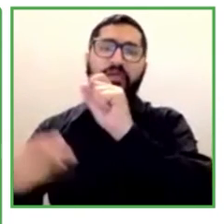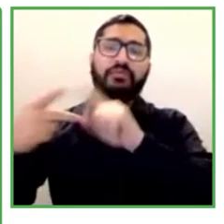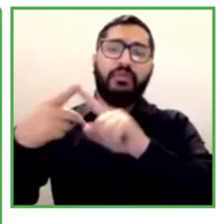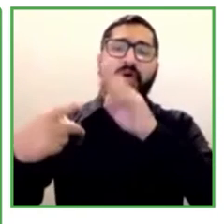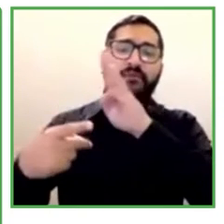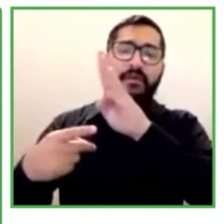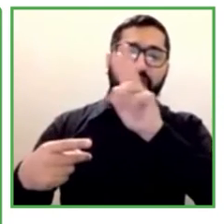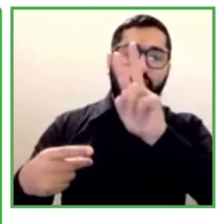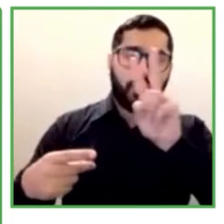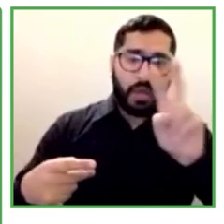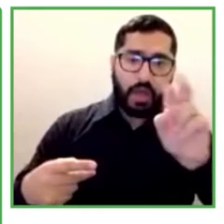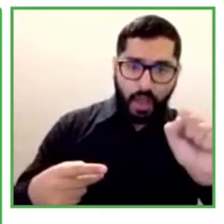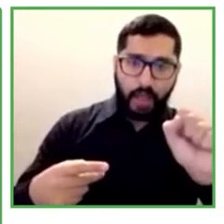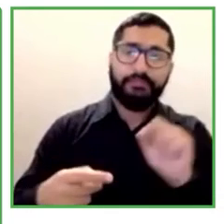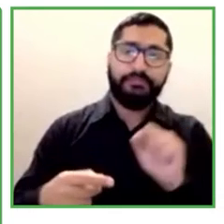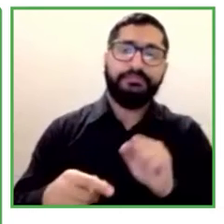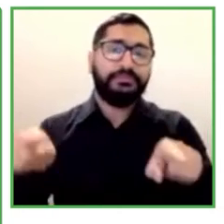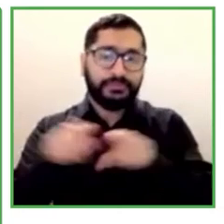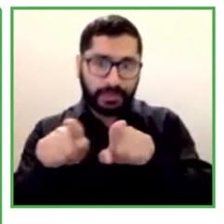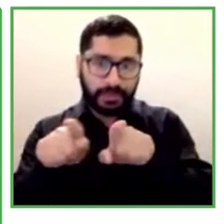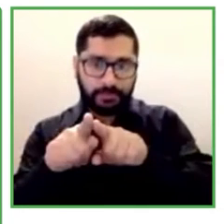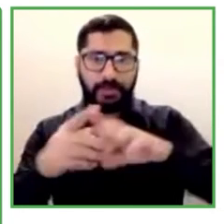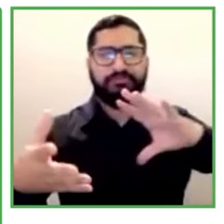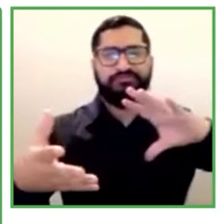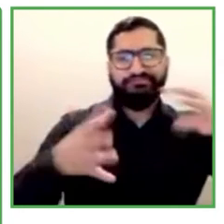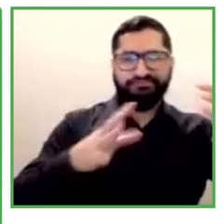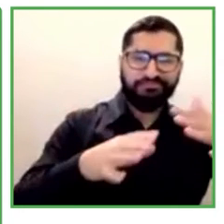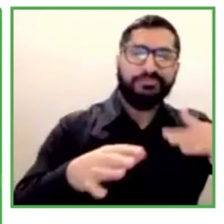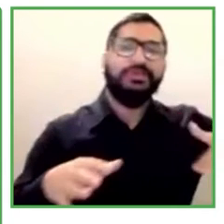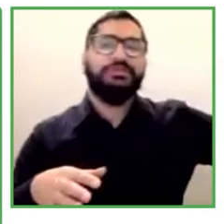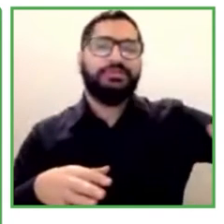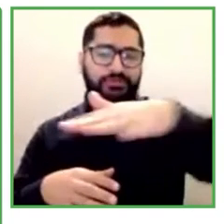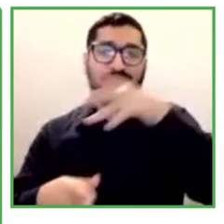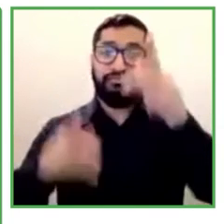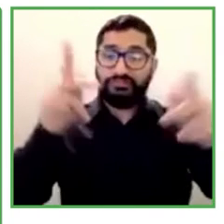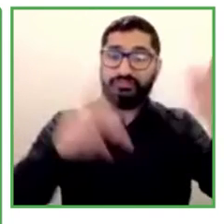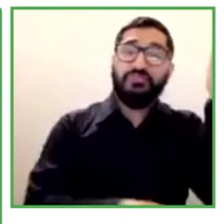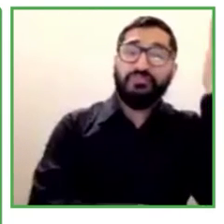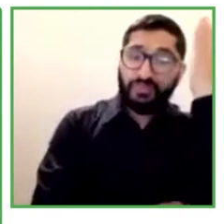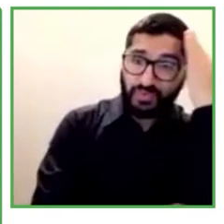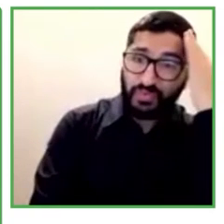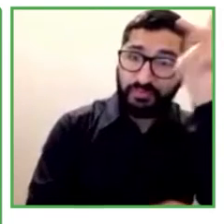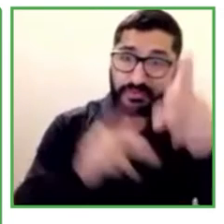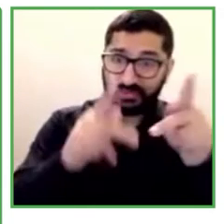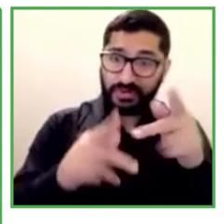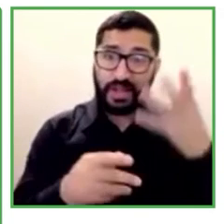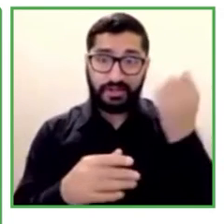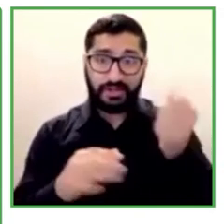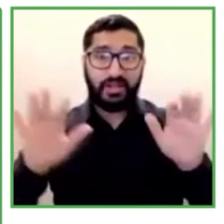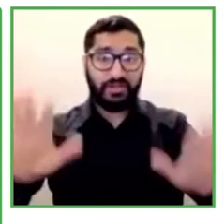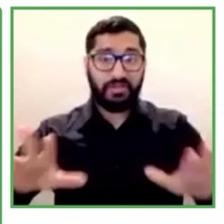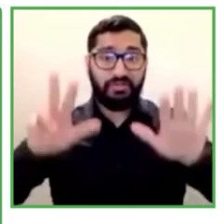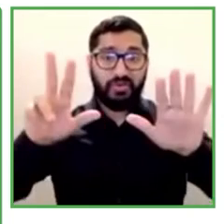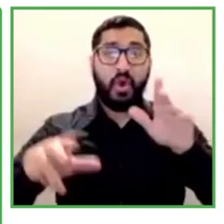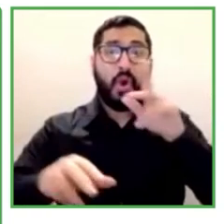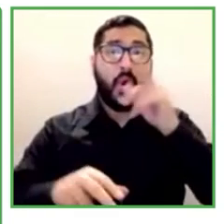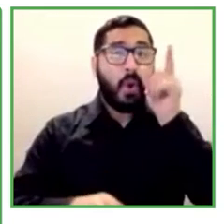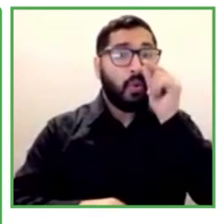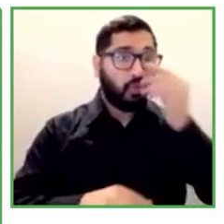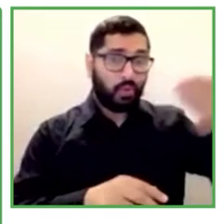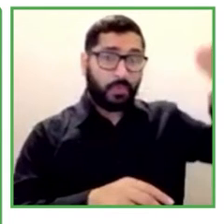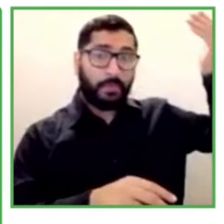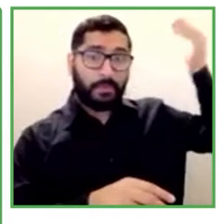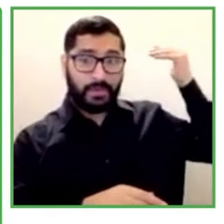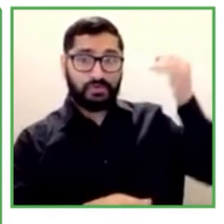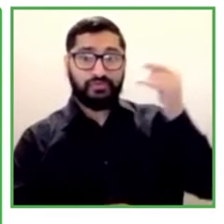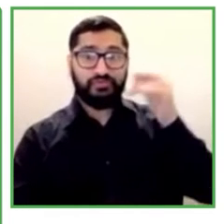probablemente muchas personas saben, vivimos como país el 18 de octubre de 2019, una situación muy importante que todavía